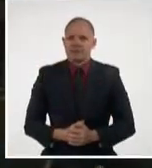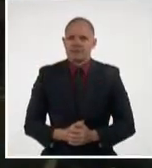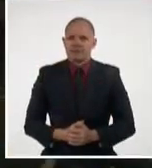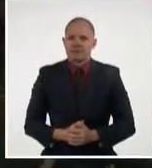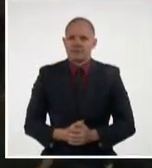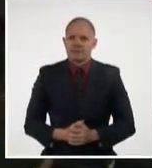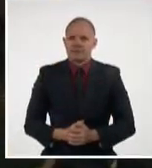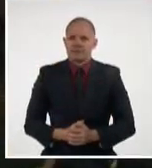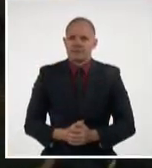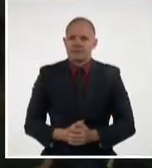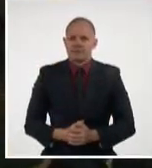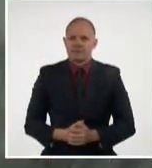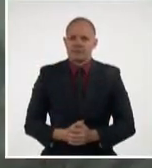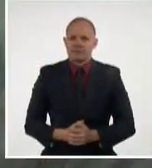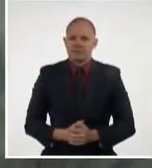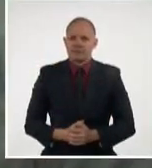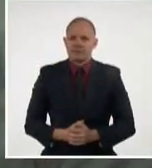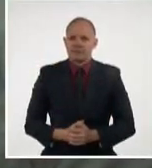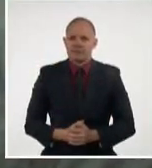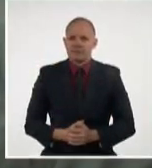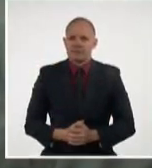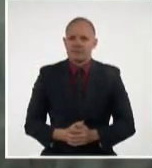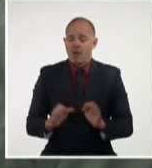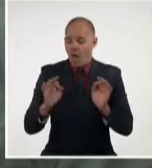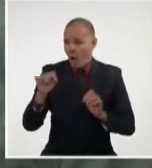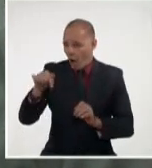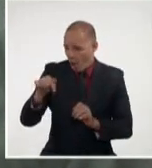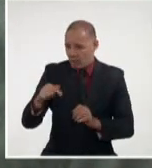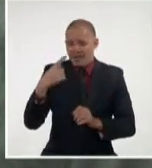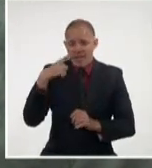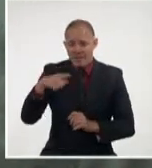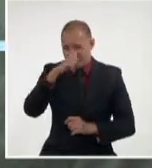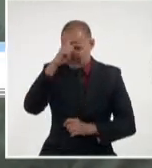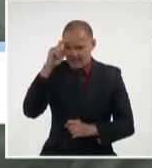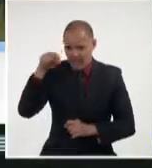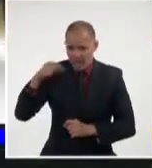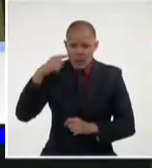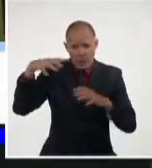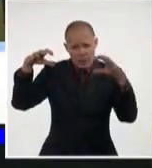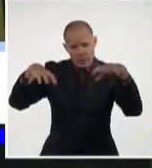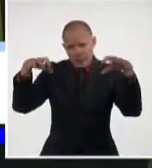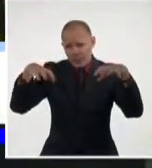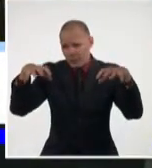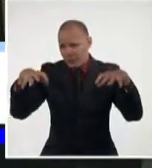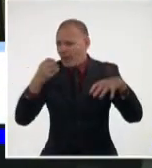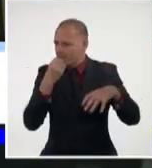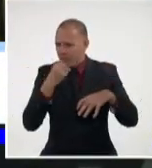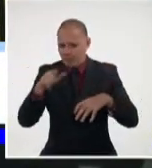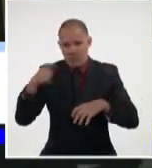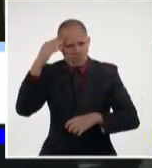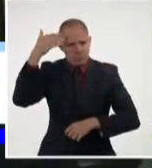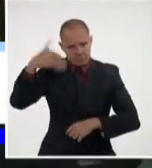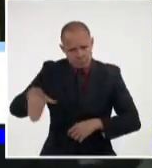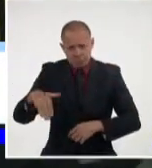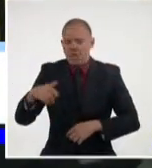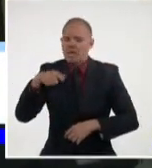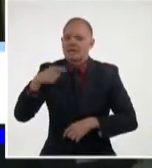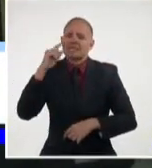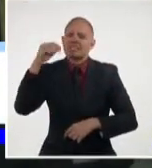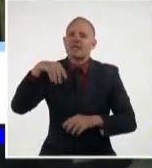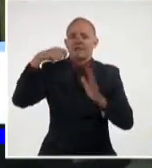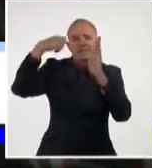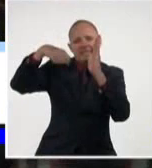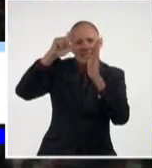La lluvia no impidió la celebración por el aniversario 65 del triunfo de la Revolución Cubana. El Cine América Libre acogió a